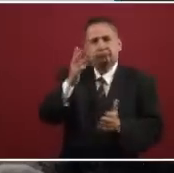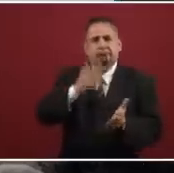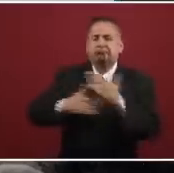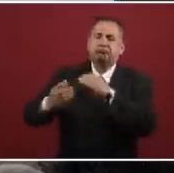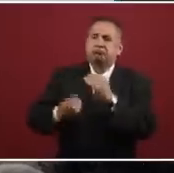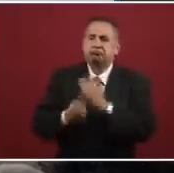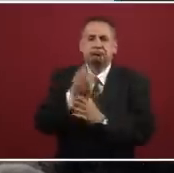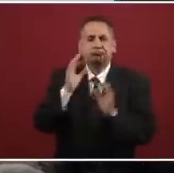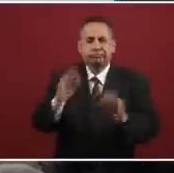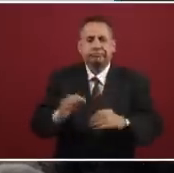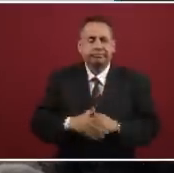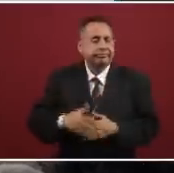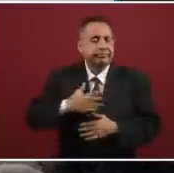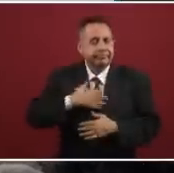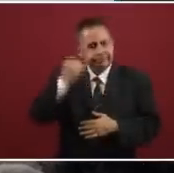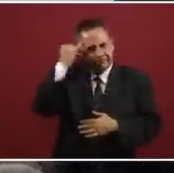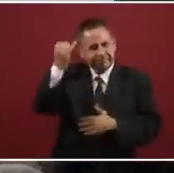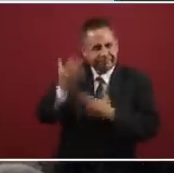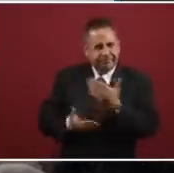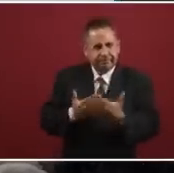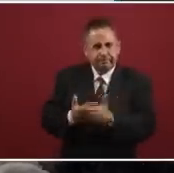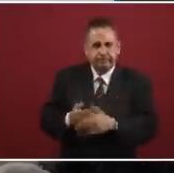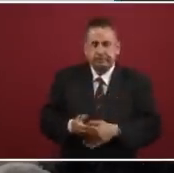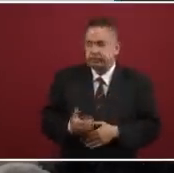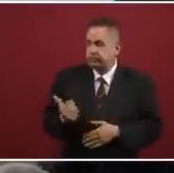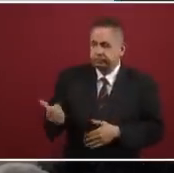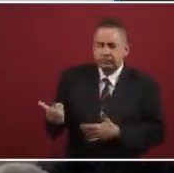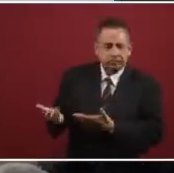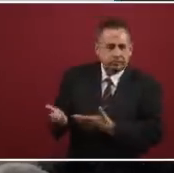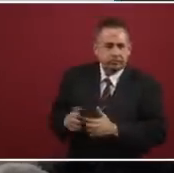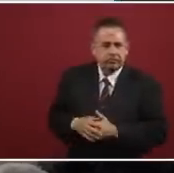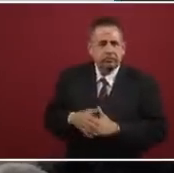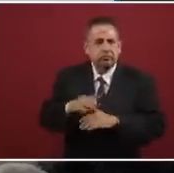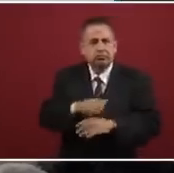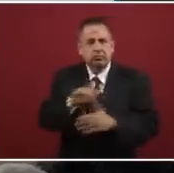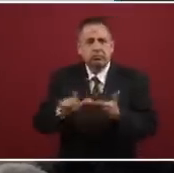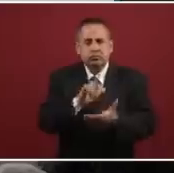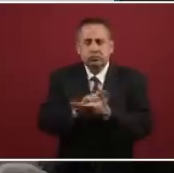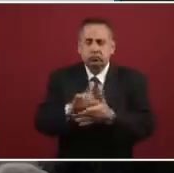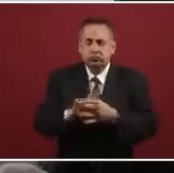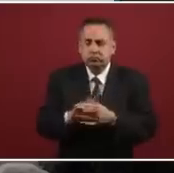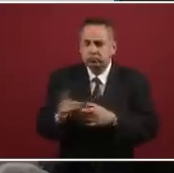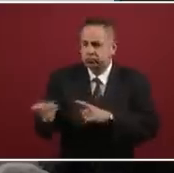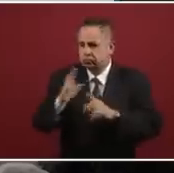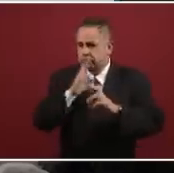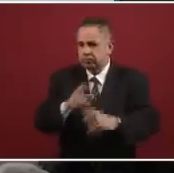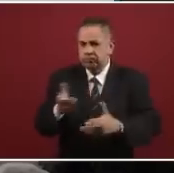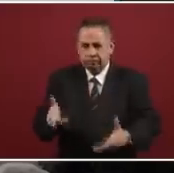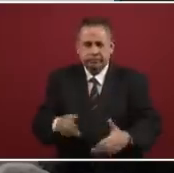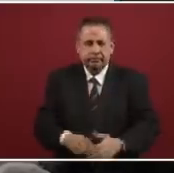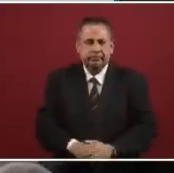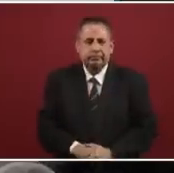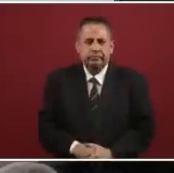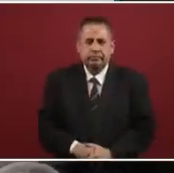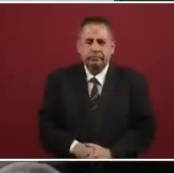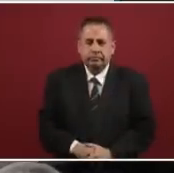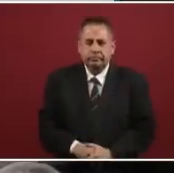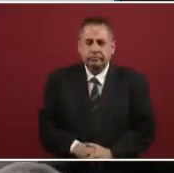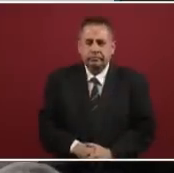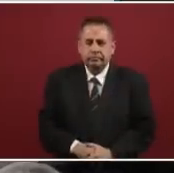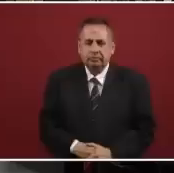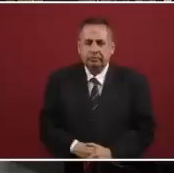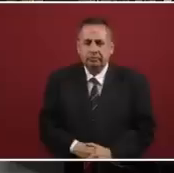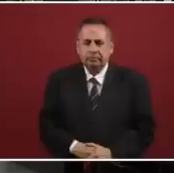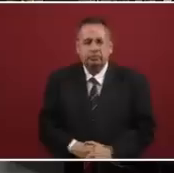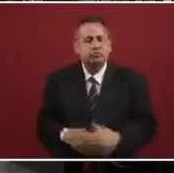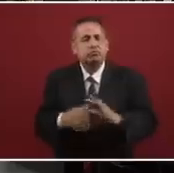Eso es lo que estamos planteando. Acerca de lo de la ley, Aquí Ricardo. Sí, el doctor Benítez, finalmente,